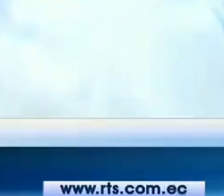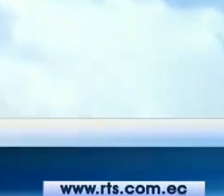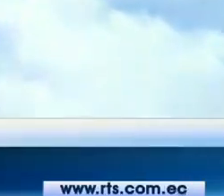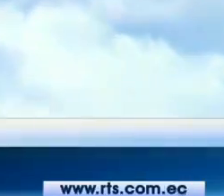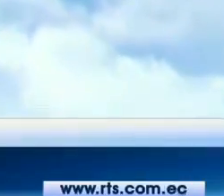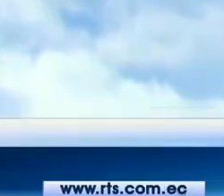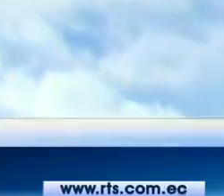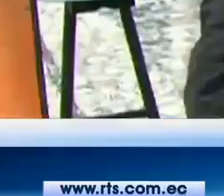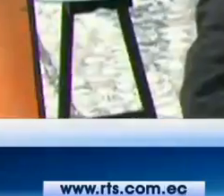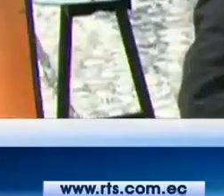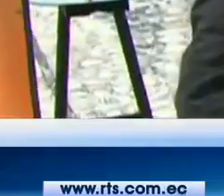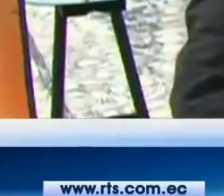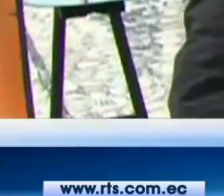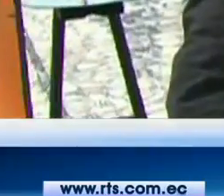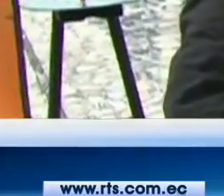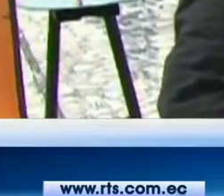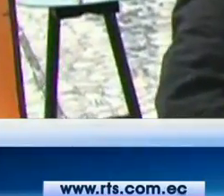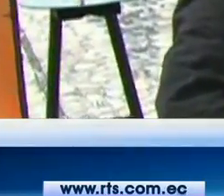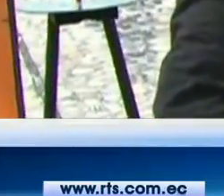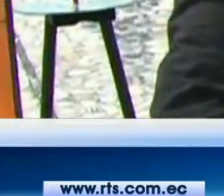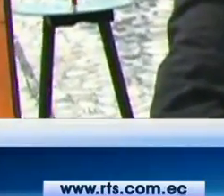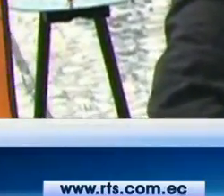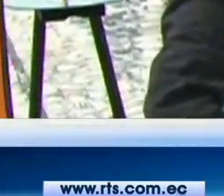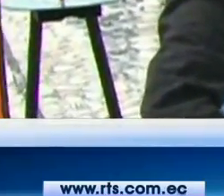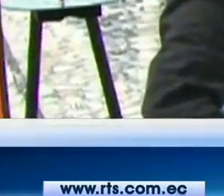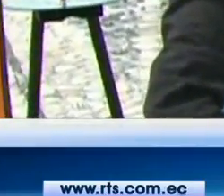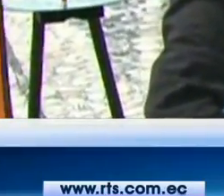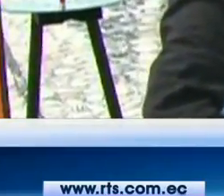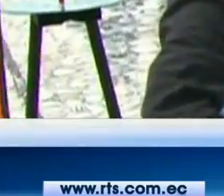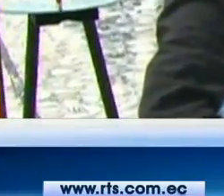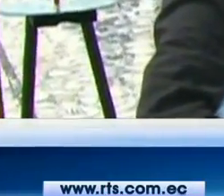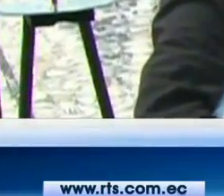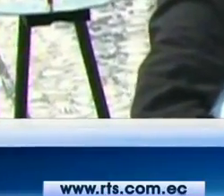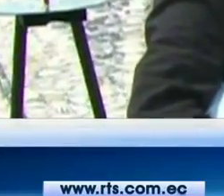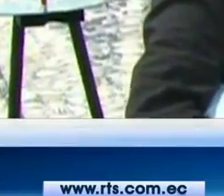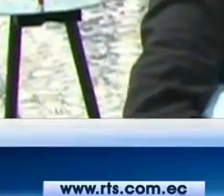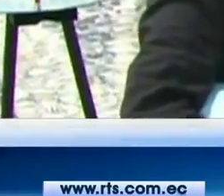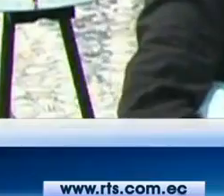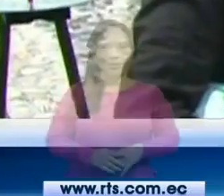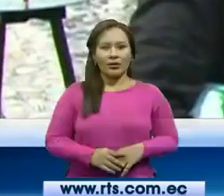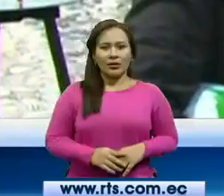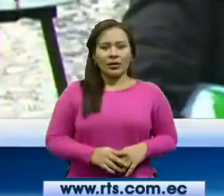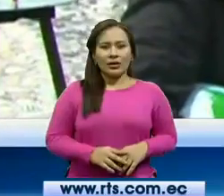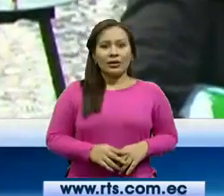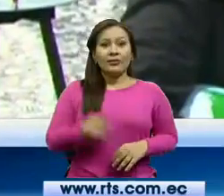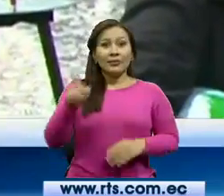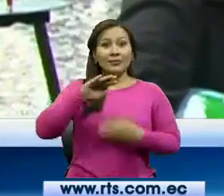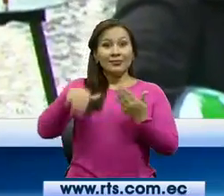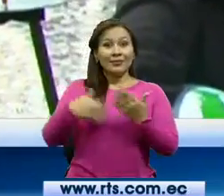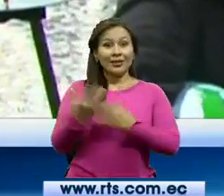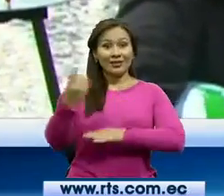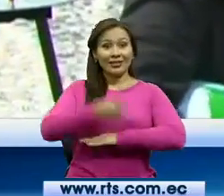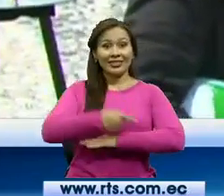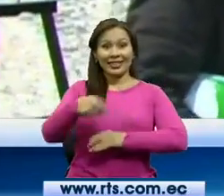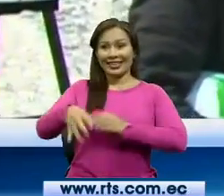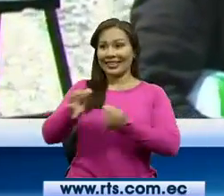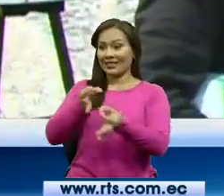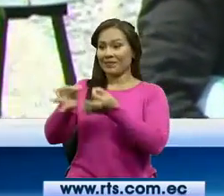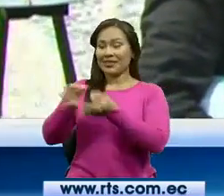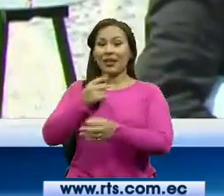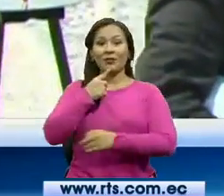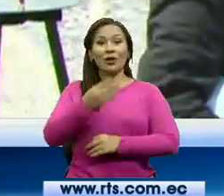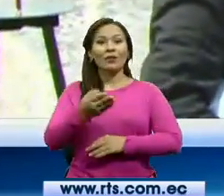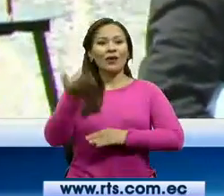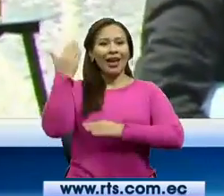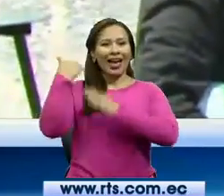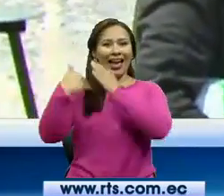plataforma circular. Todos los días recibimos aquí turistas de todas partes del mundo, a los cuales explicamos la astronomía